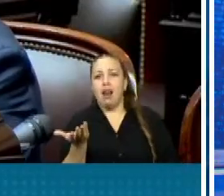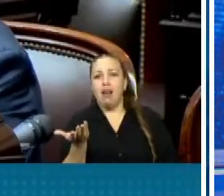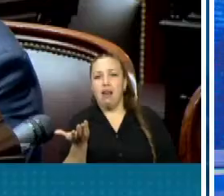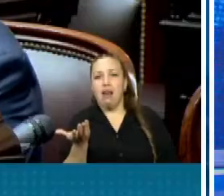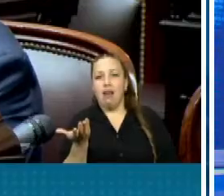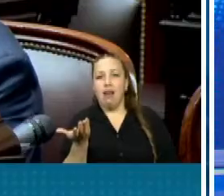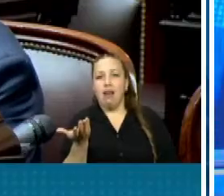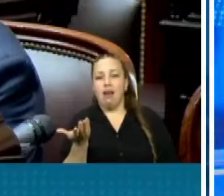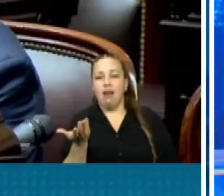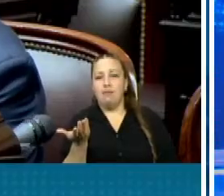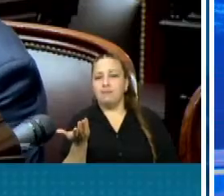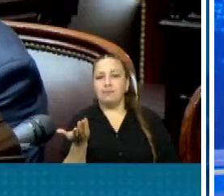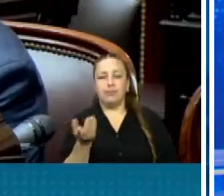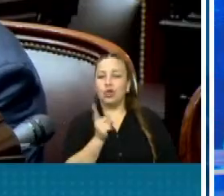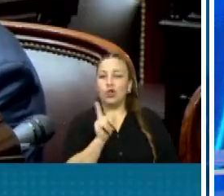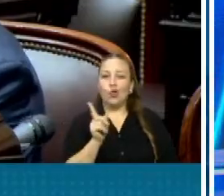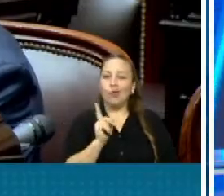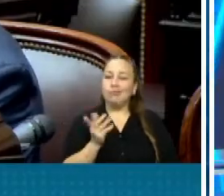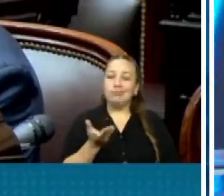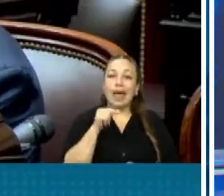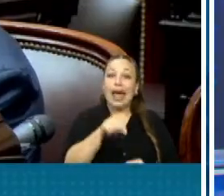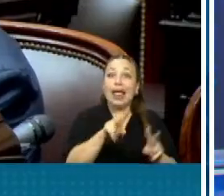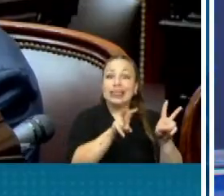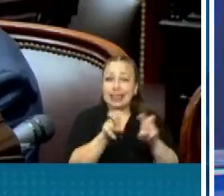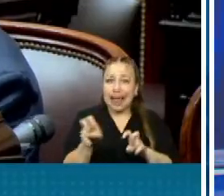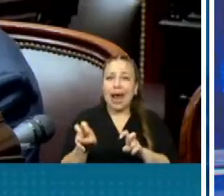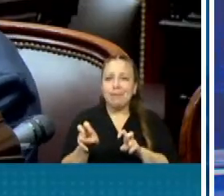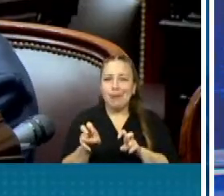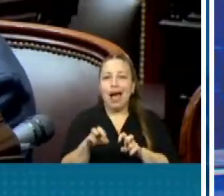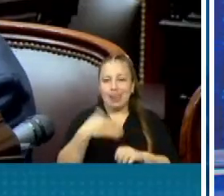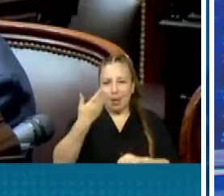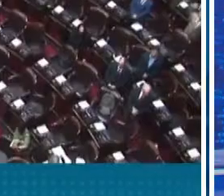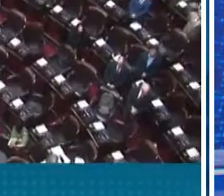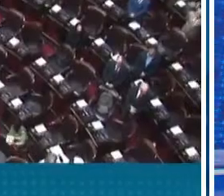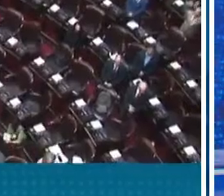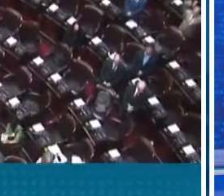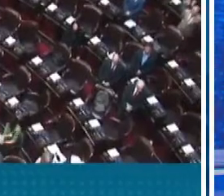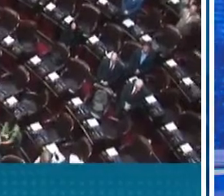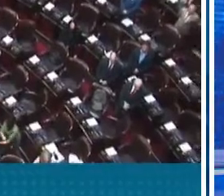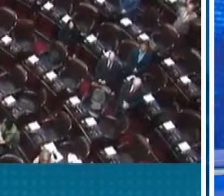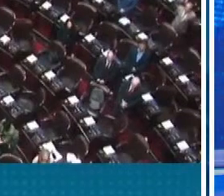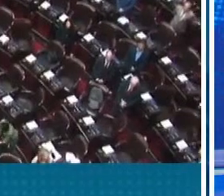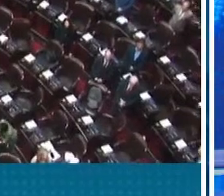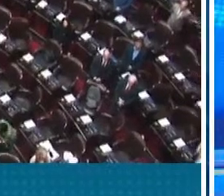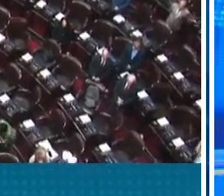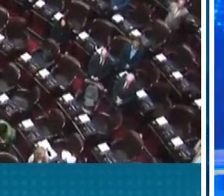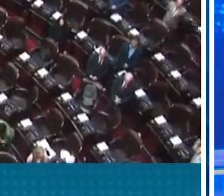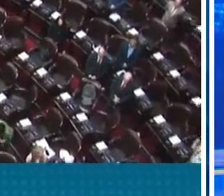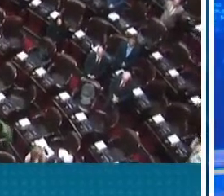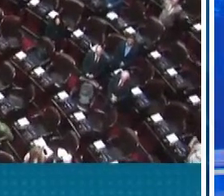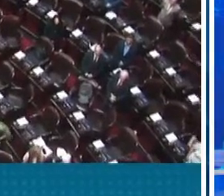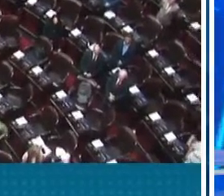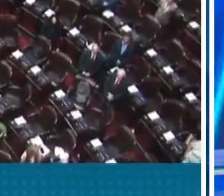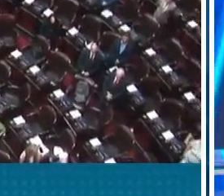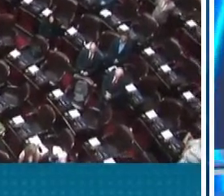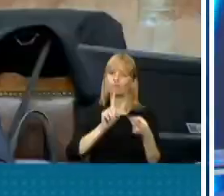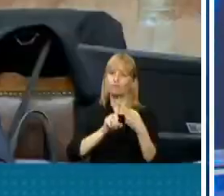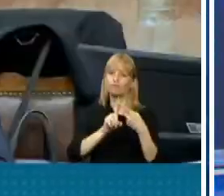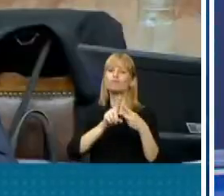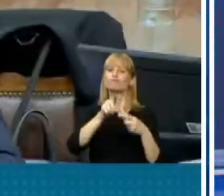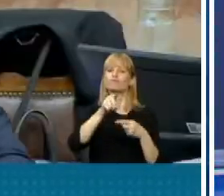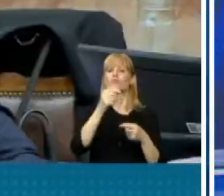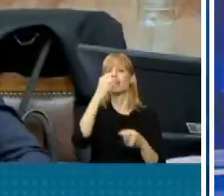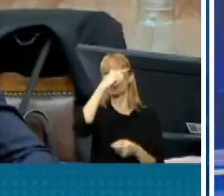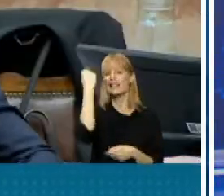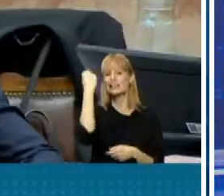al Ejecutivo cuánto tiene que gastar y en qué. Entonces, acá es donde siempre se terminan poniendo sobre la mesa